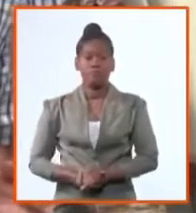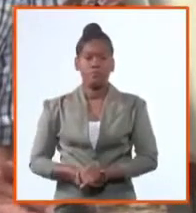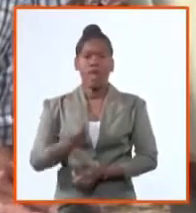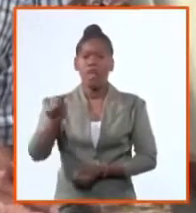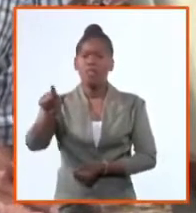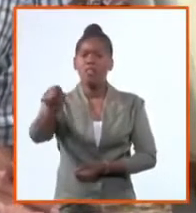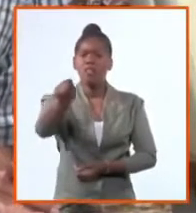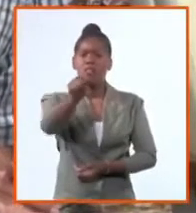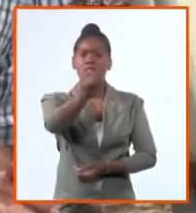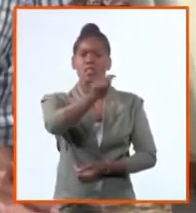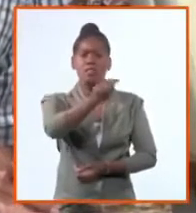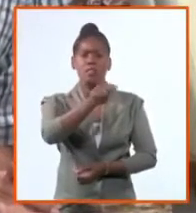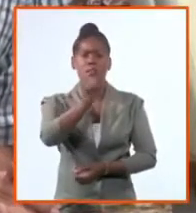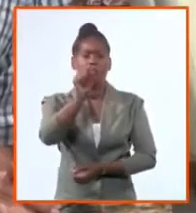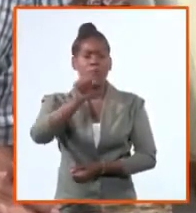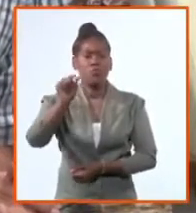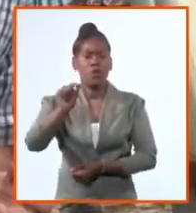sabe,